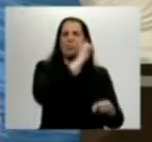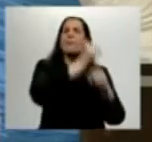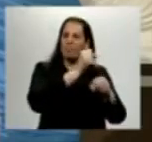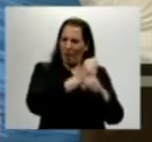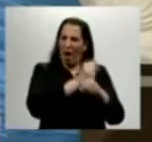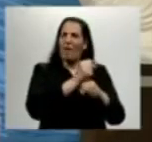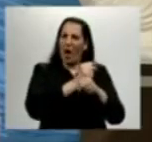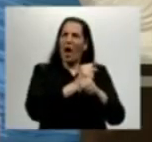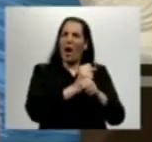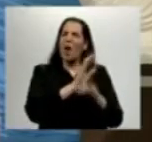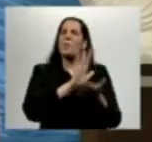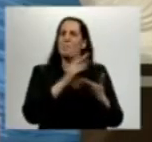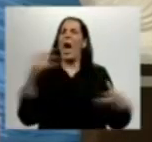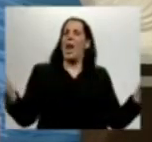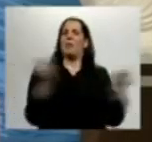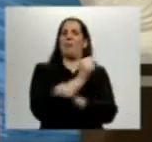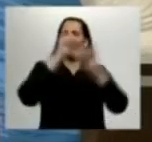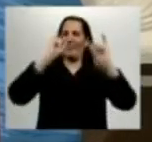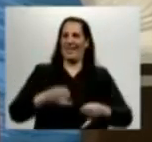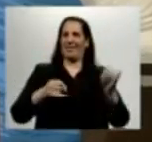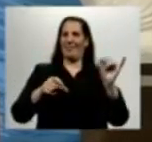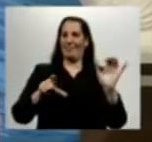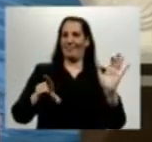que participaron en la sanción de esta norma.